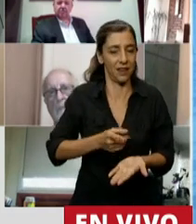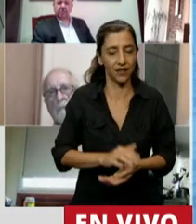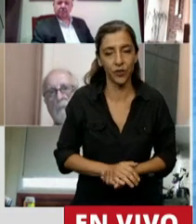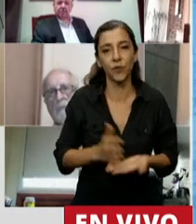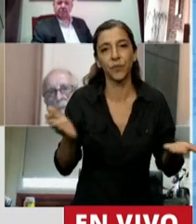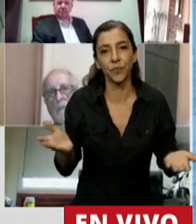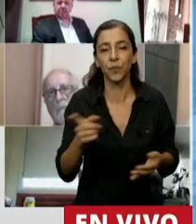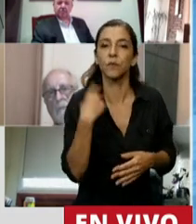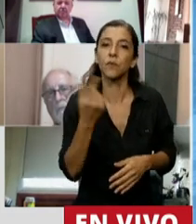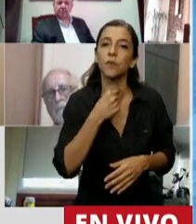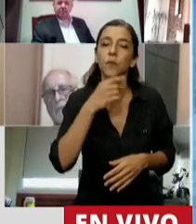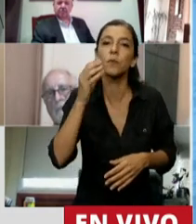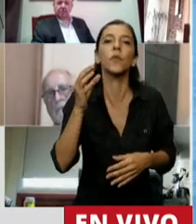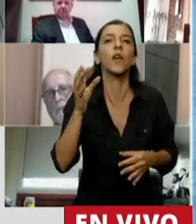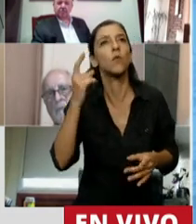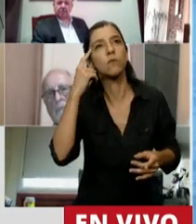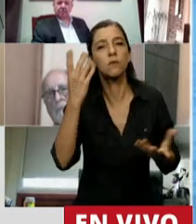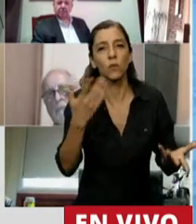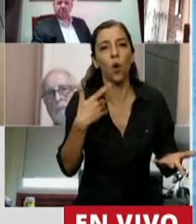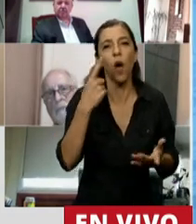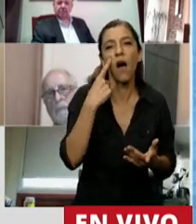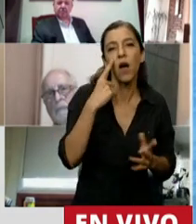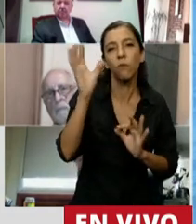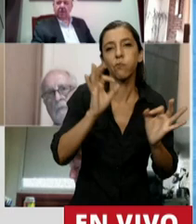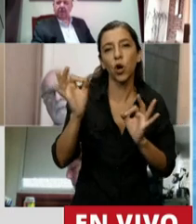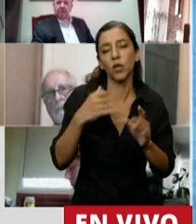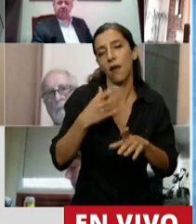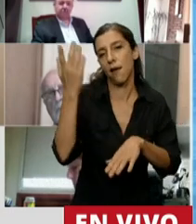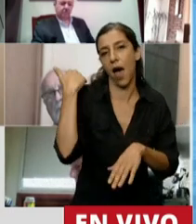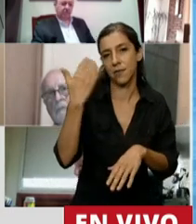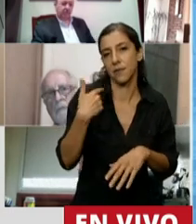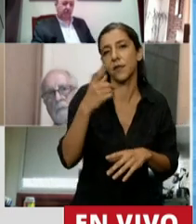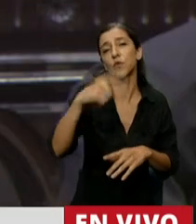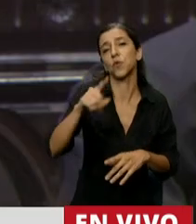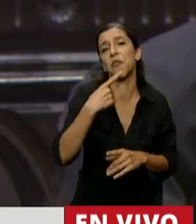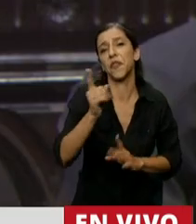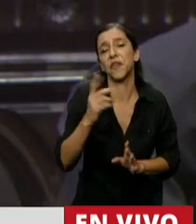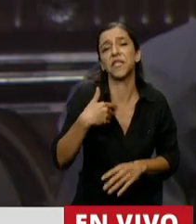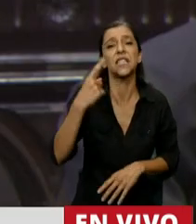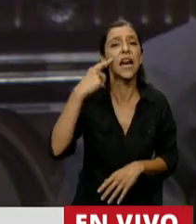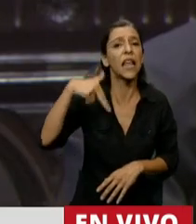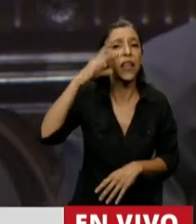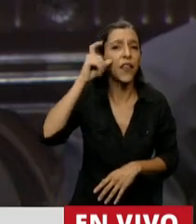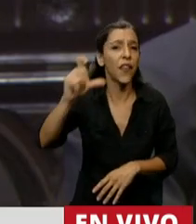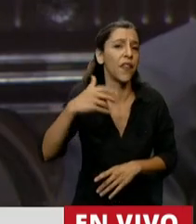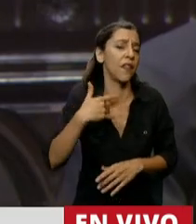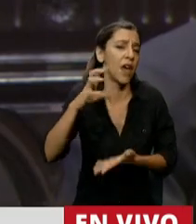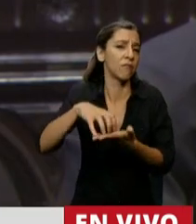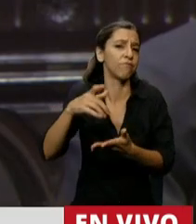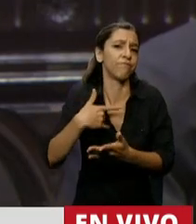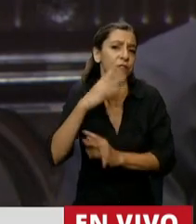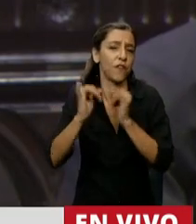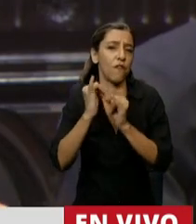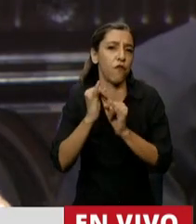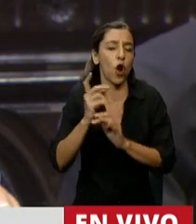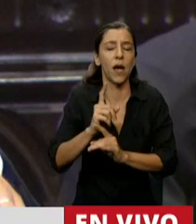suponiendo que los índices de aquel momento estaban cuestionados, porque se decía que no era creíble el INDEC, y tomamos los indicadores